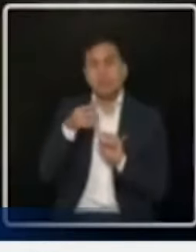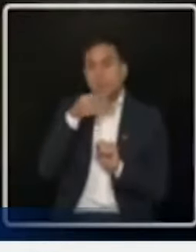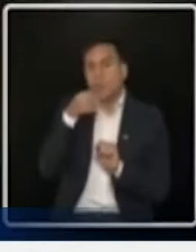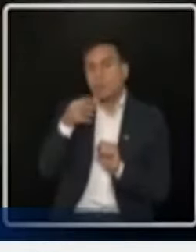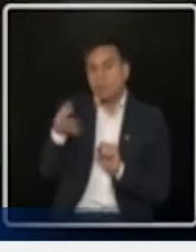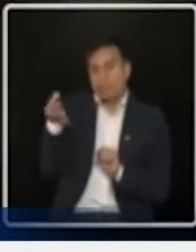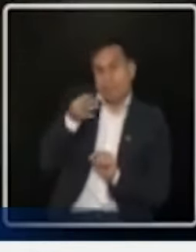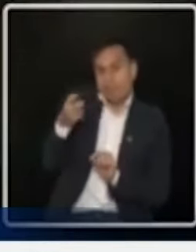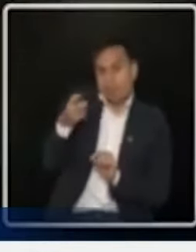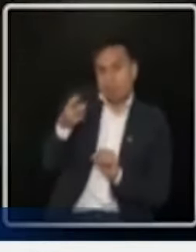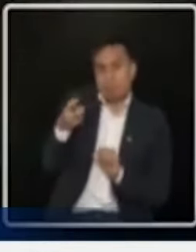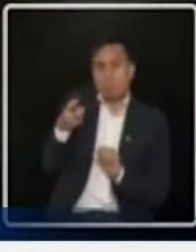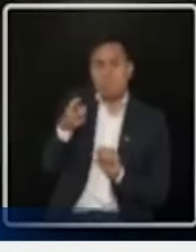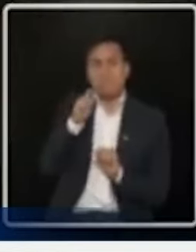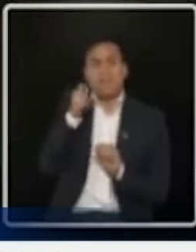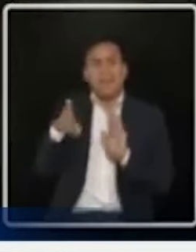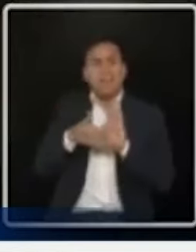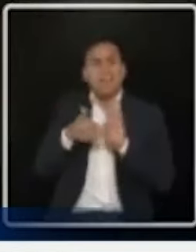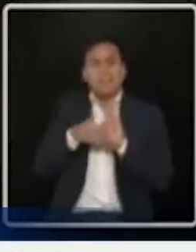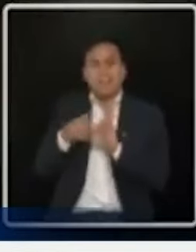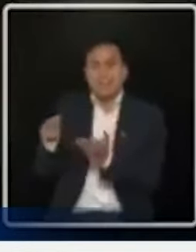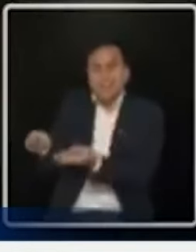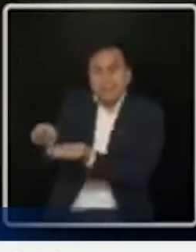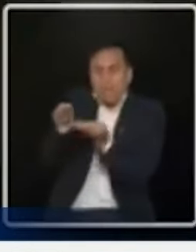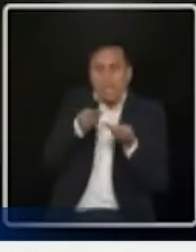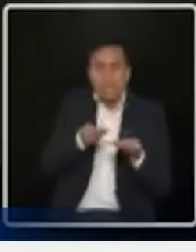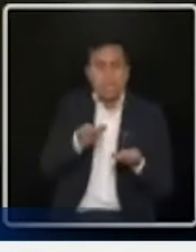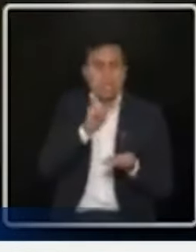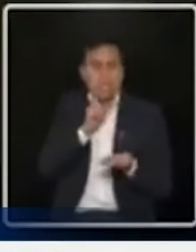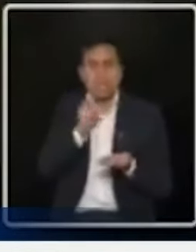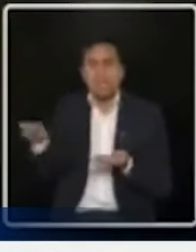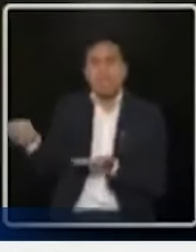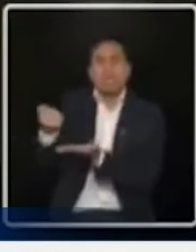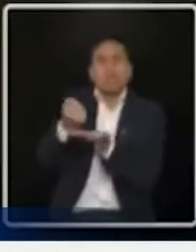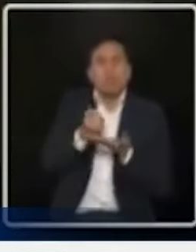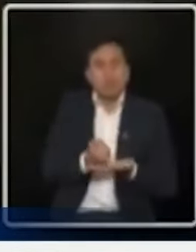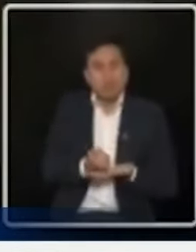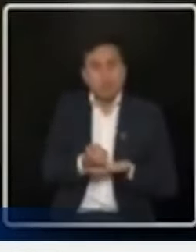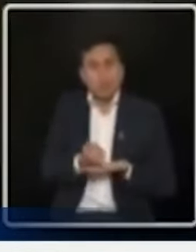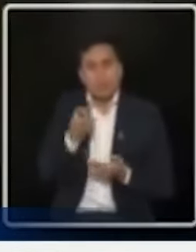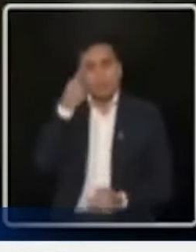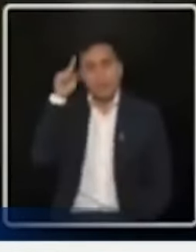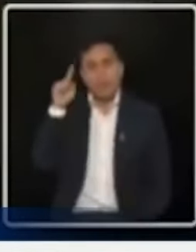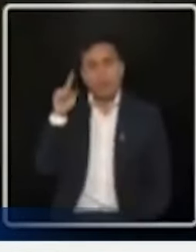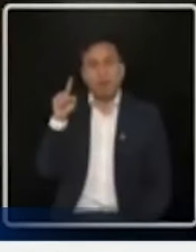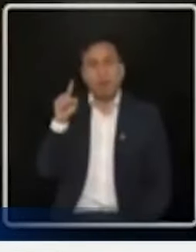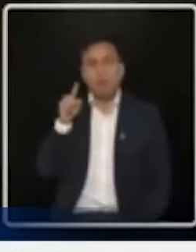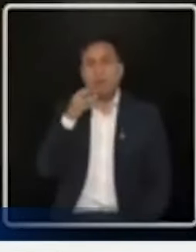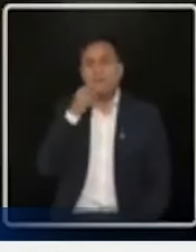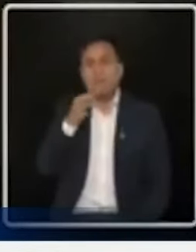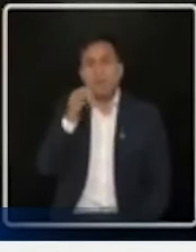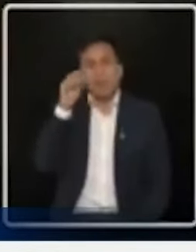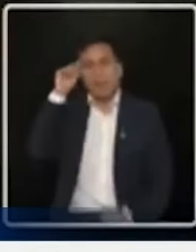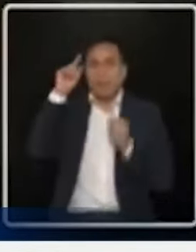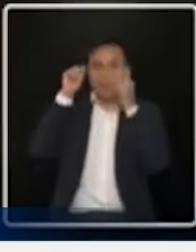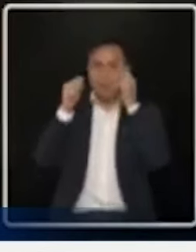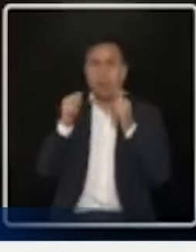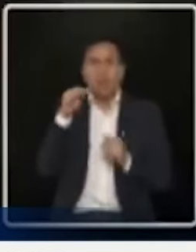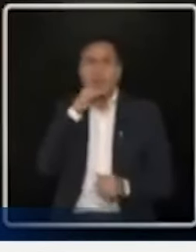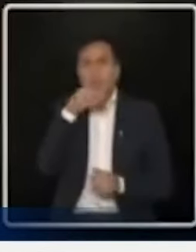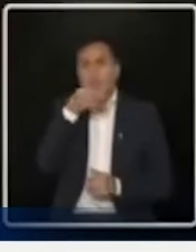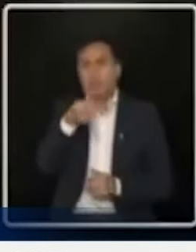que hace sin antecedentes, que si tiene antecedentes que los entregue y que colabore, pero que no haga antecedentes así al tuntún y a